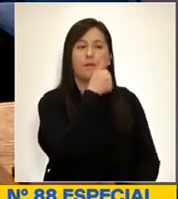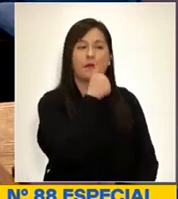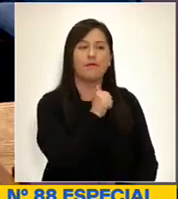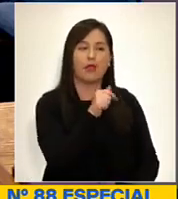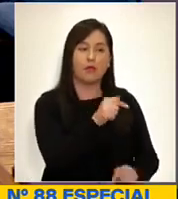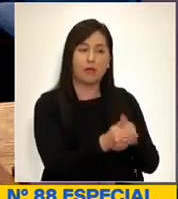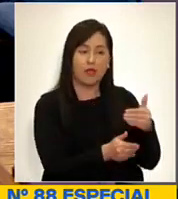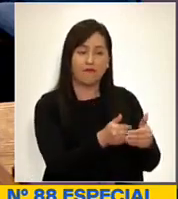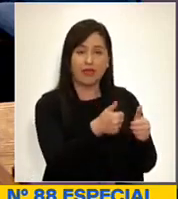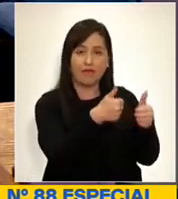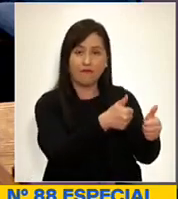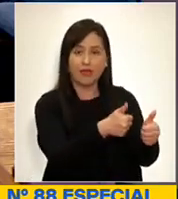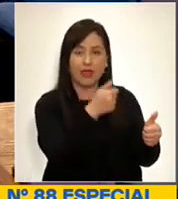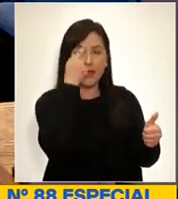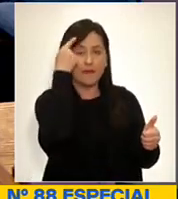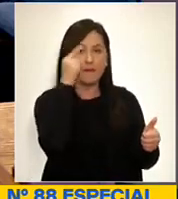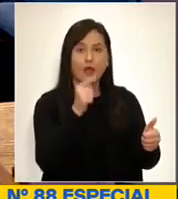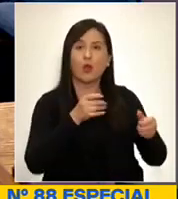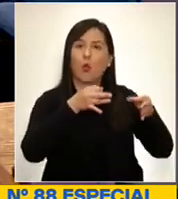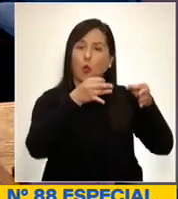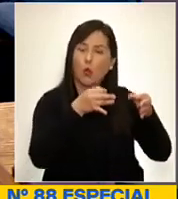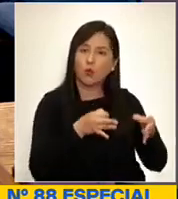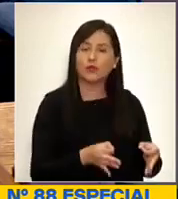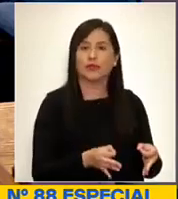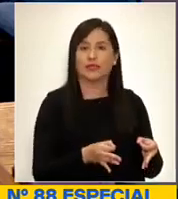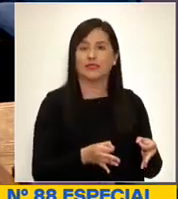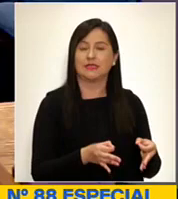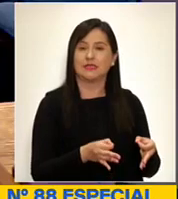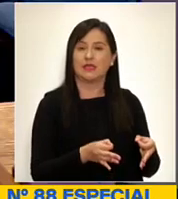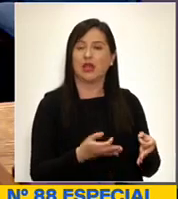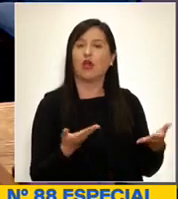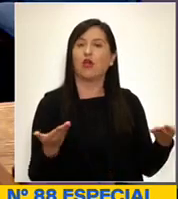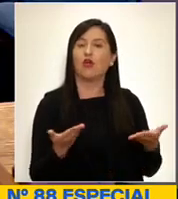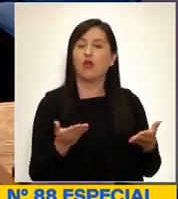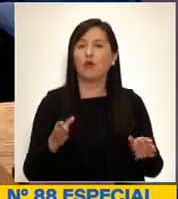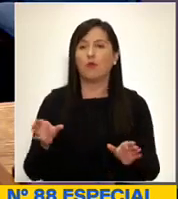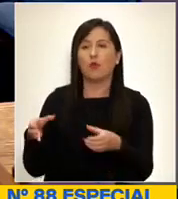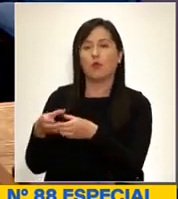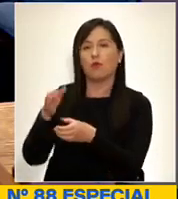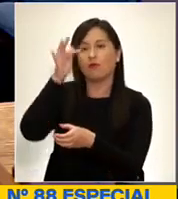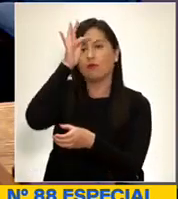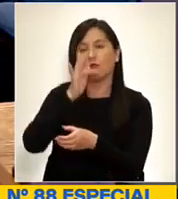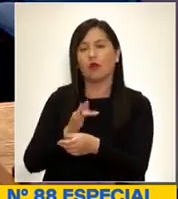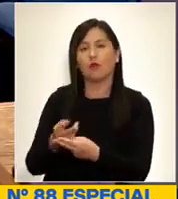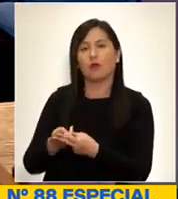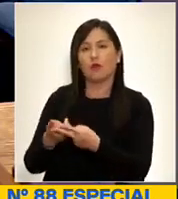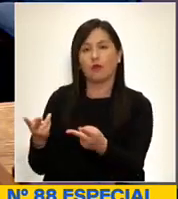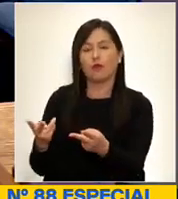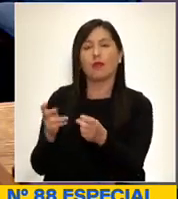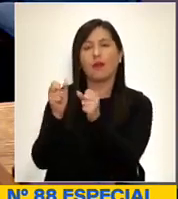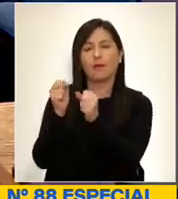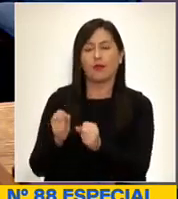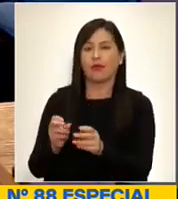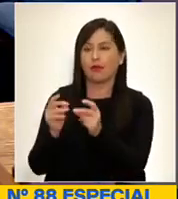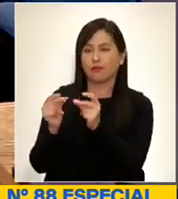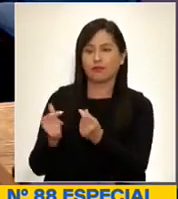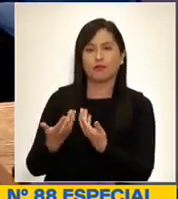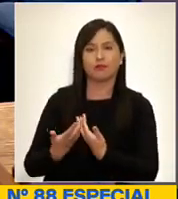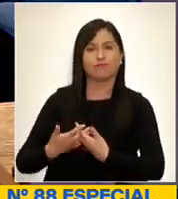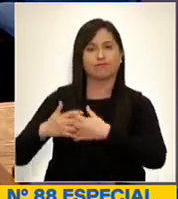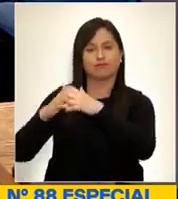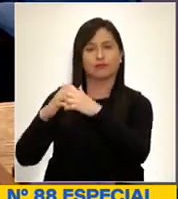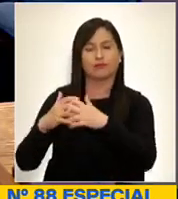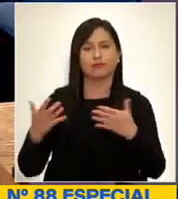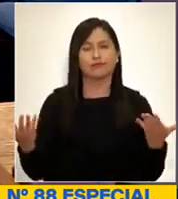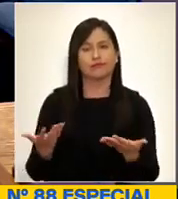bien pero que actúen con justeza y con justicia Cómo alineamos al sector público para ser realmente competitivo y potente cómo